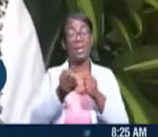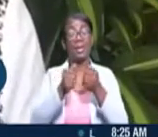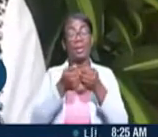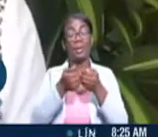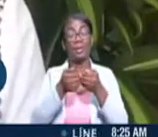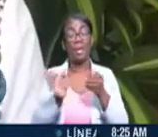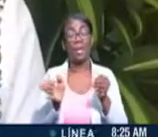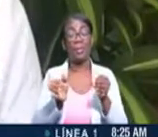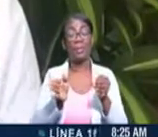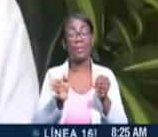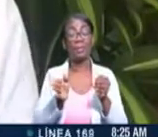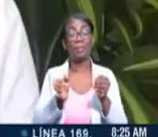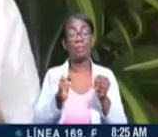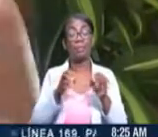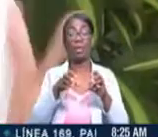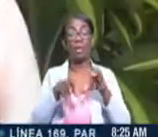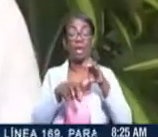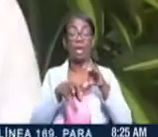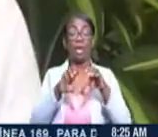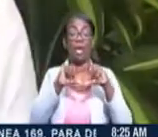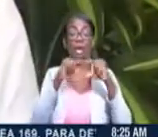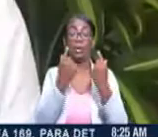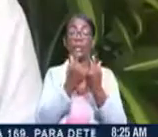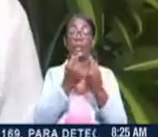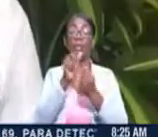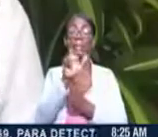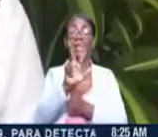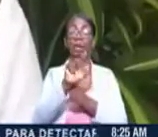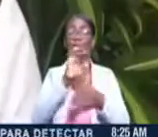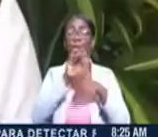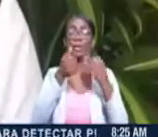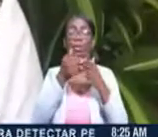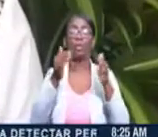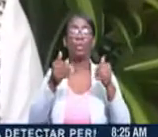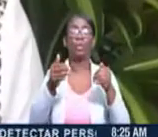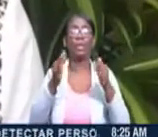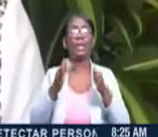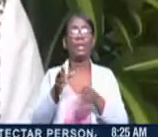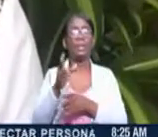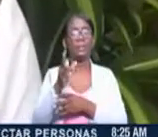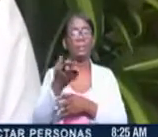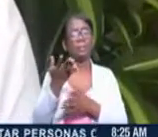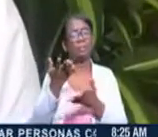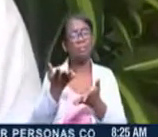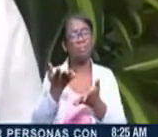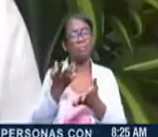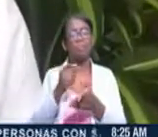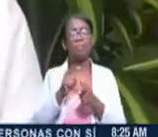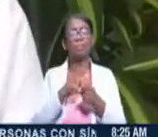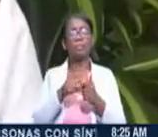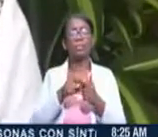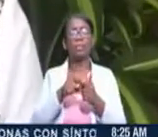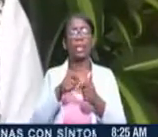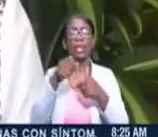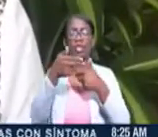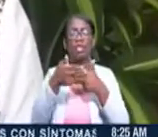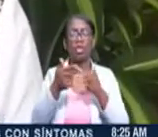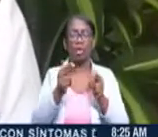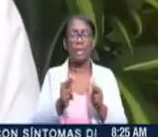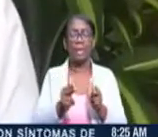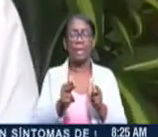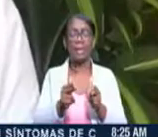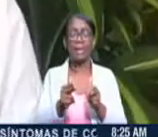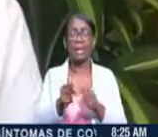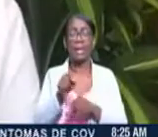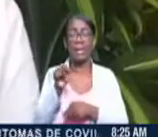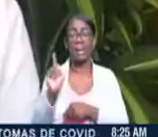probablemente el bloque 3 o de todos los panameños. Estuve escuchando que sí, definitivamente, ahora en Chorrera hay un caso y tenemos que